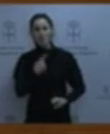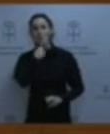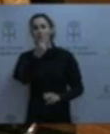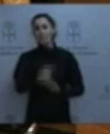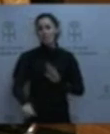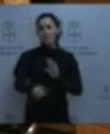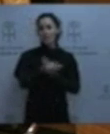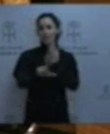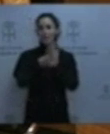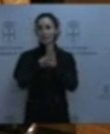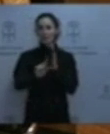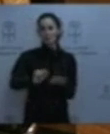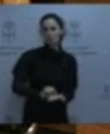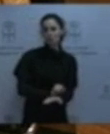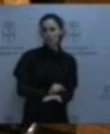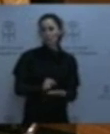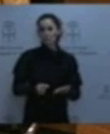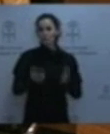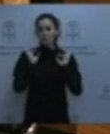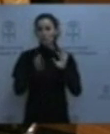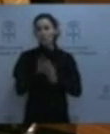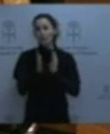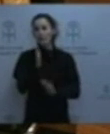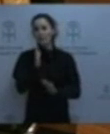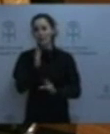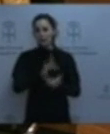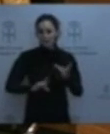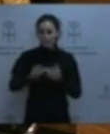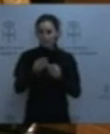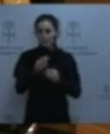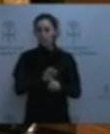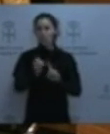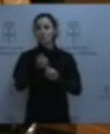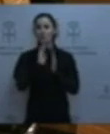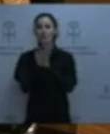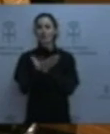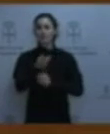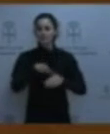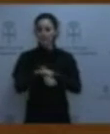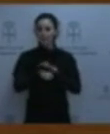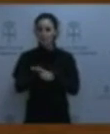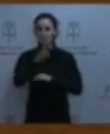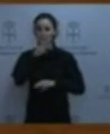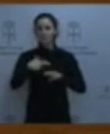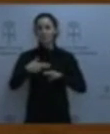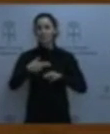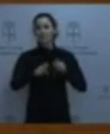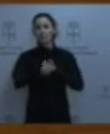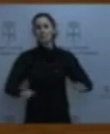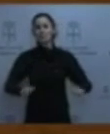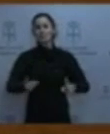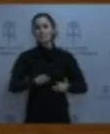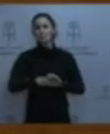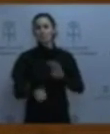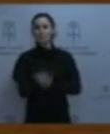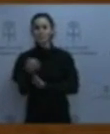fraude de ley. La salida a la crisis se soluciona en este caso por nuestros gestores de las políticas de personal creando las plazas, como no puede